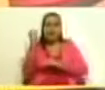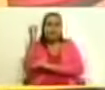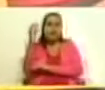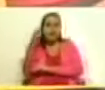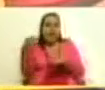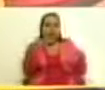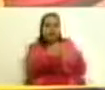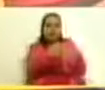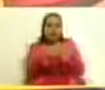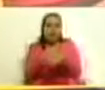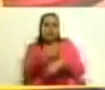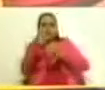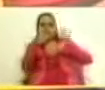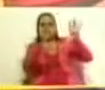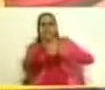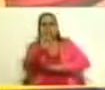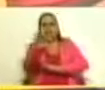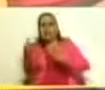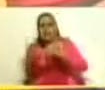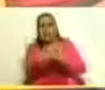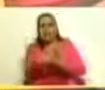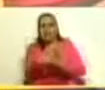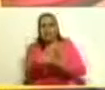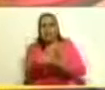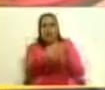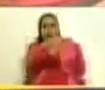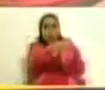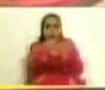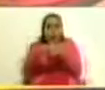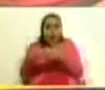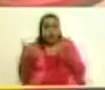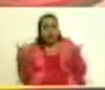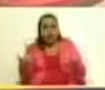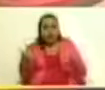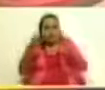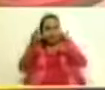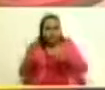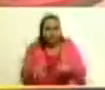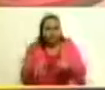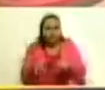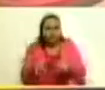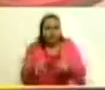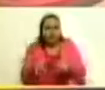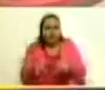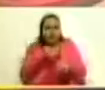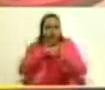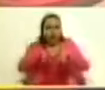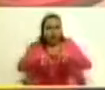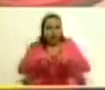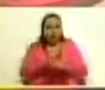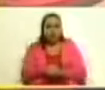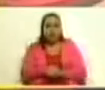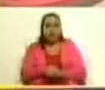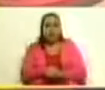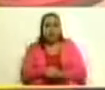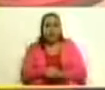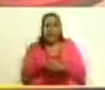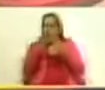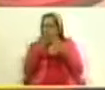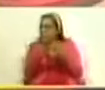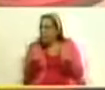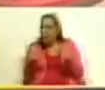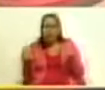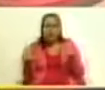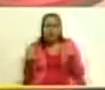las más de 63.000 asambleas. Y ya le hemos hecho entrega en digital de los miles y miles y miles de